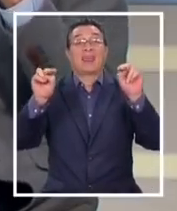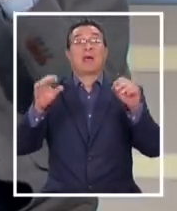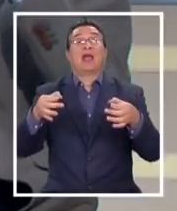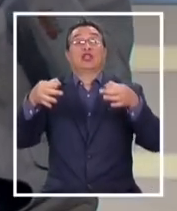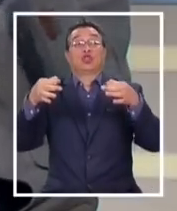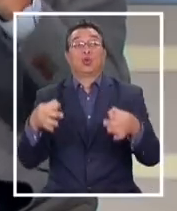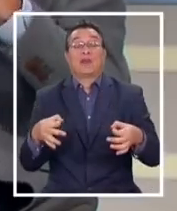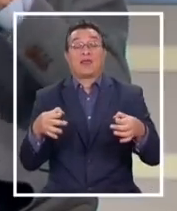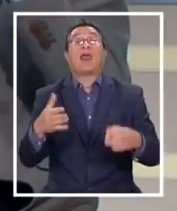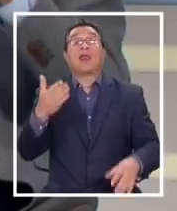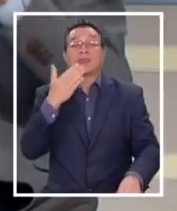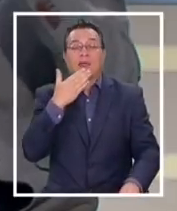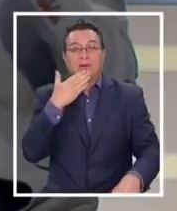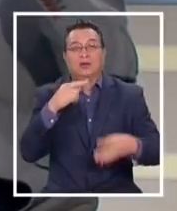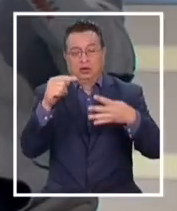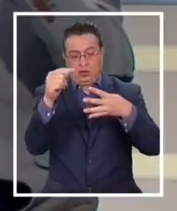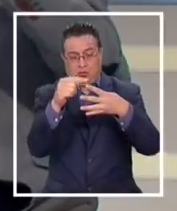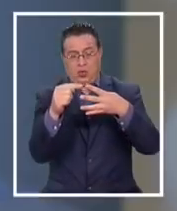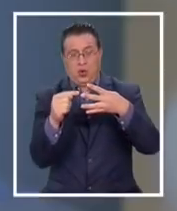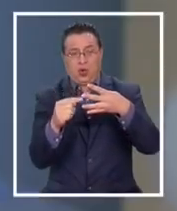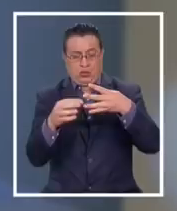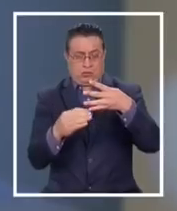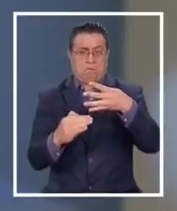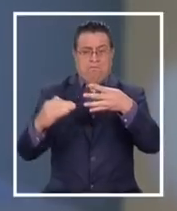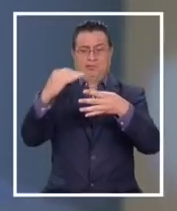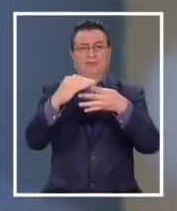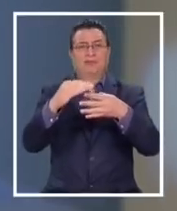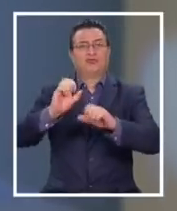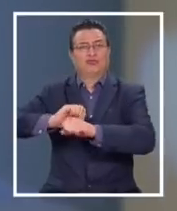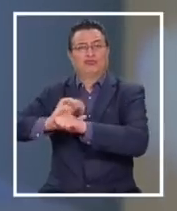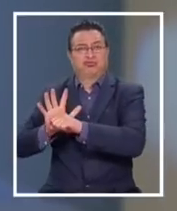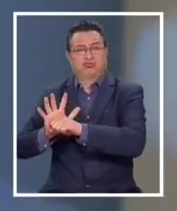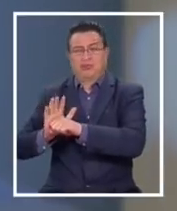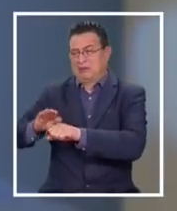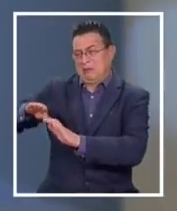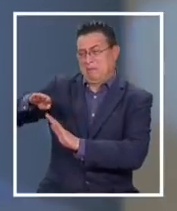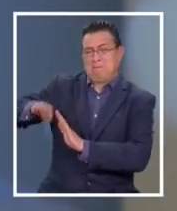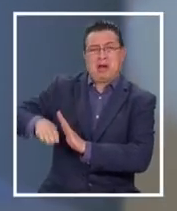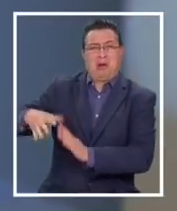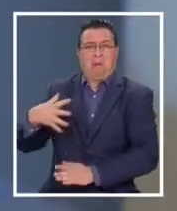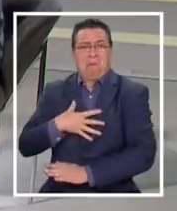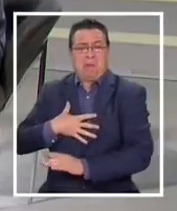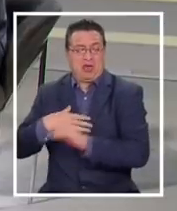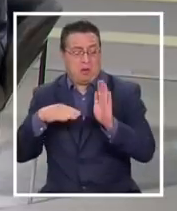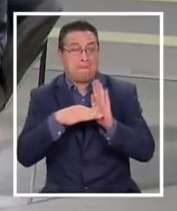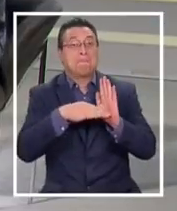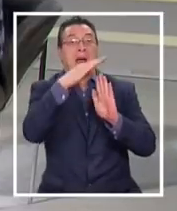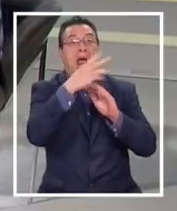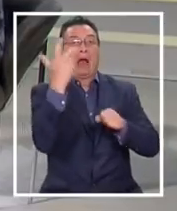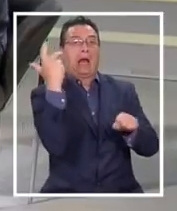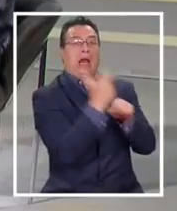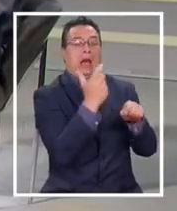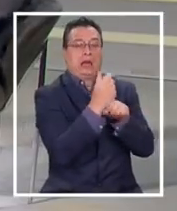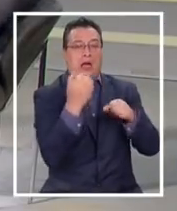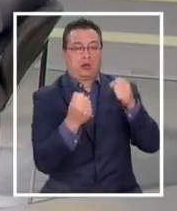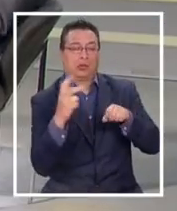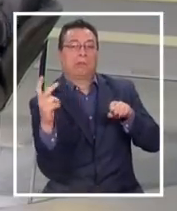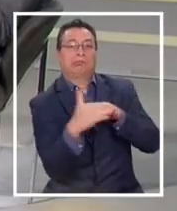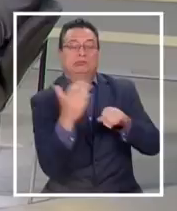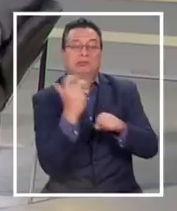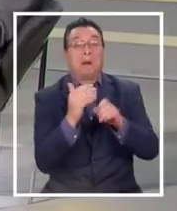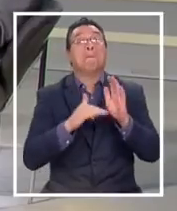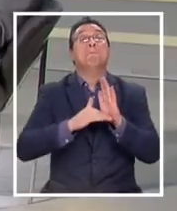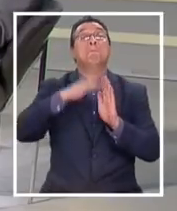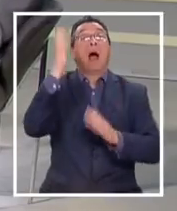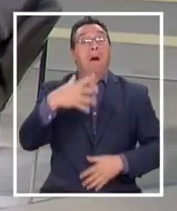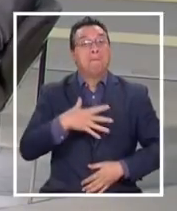es nuevo, está entre las primeras, sino sobre el COVID. La gente le teme más a tener un portonazo, una encerrona y un